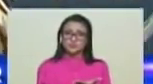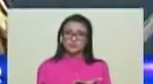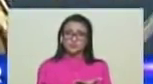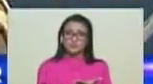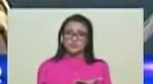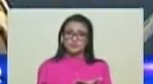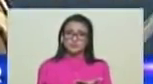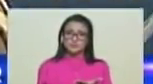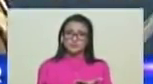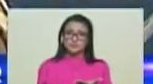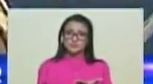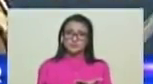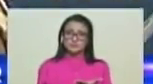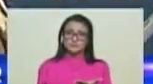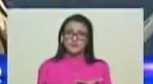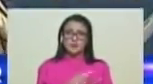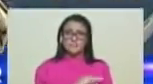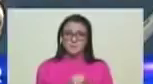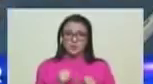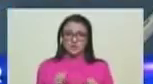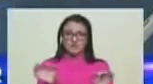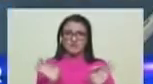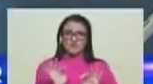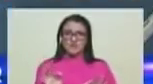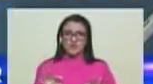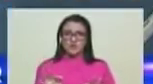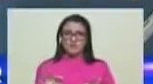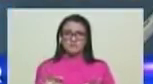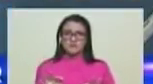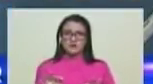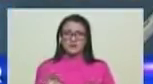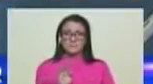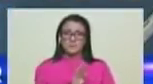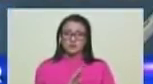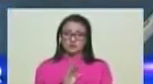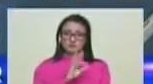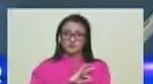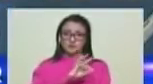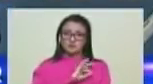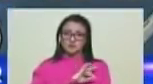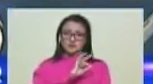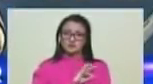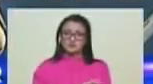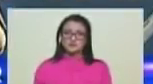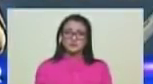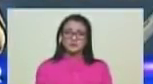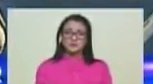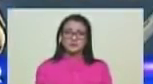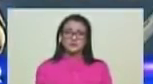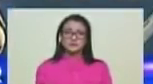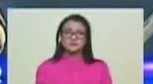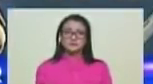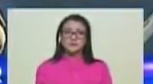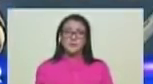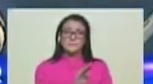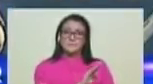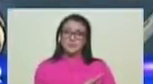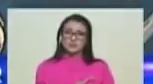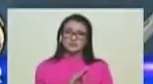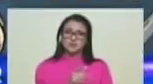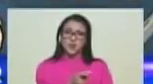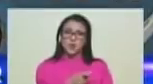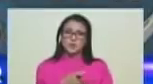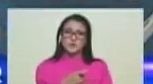Venezuela un poderoso mecanismo mucho más eficiente de protección social. Es decir, la protección del